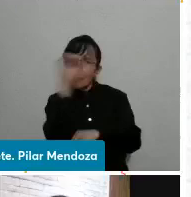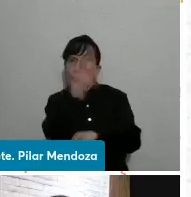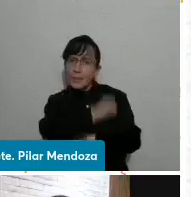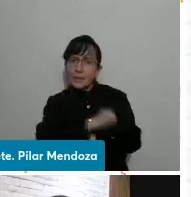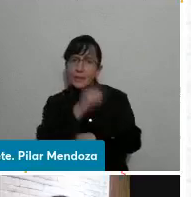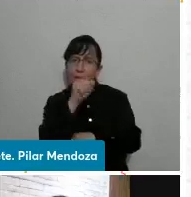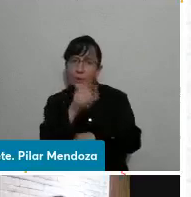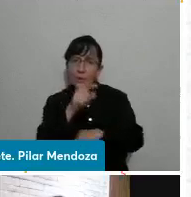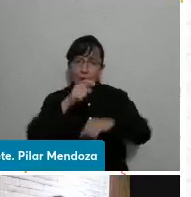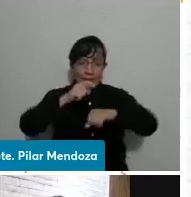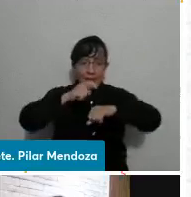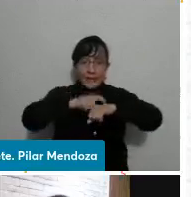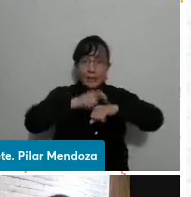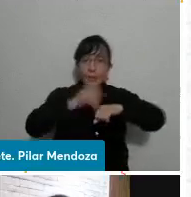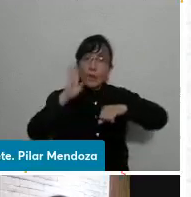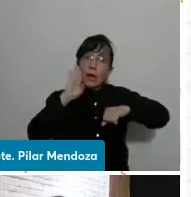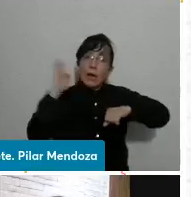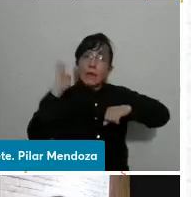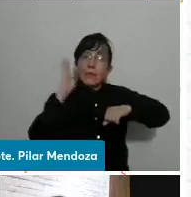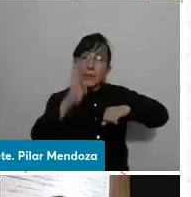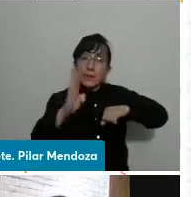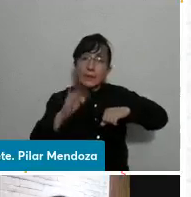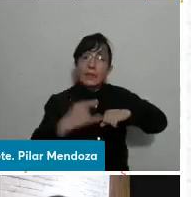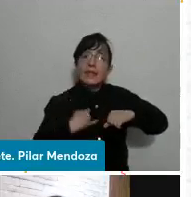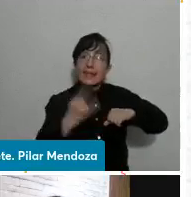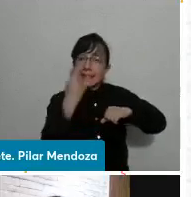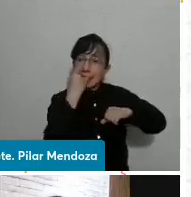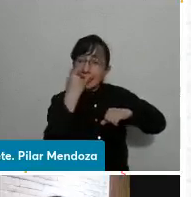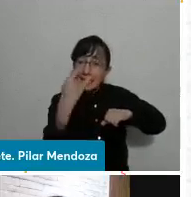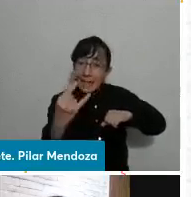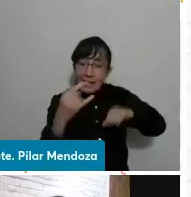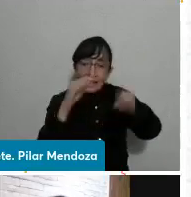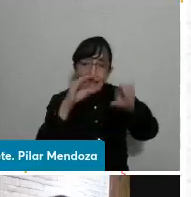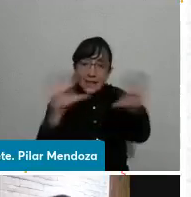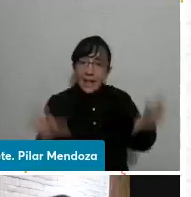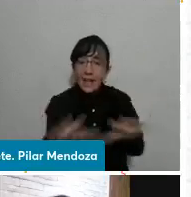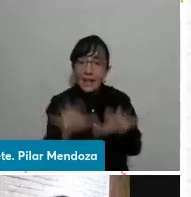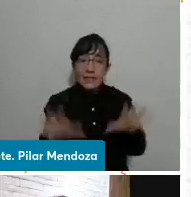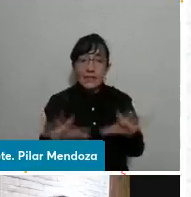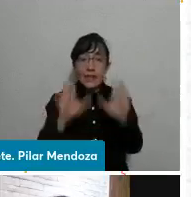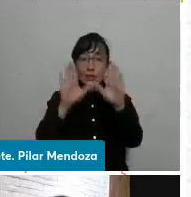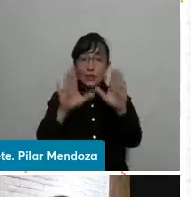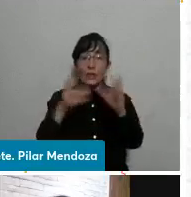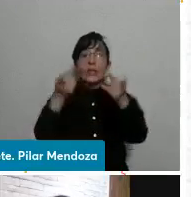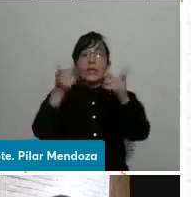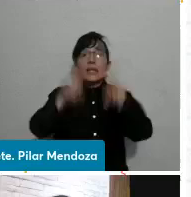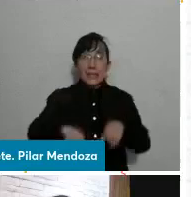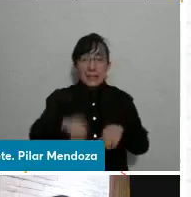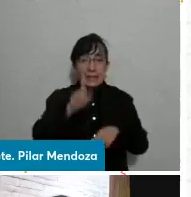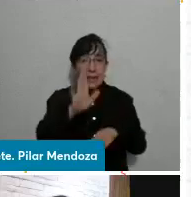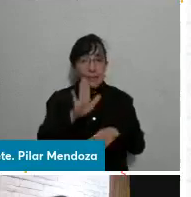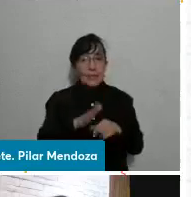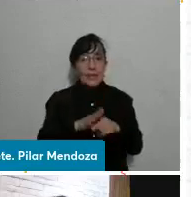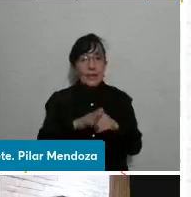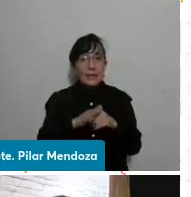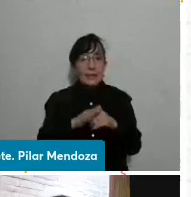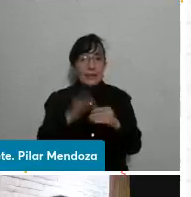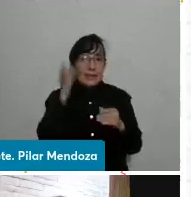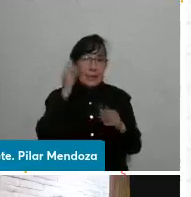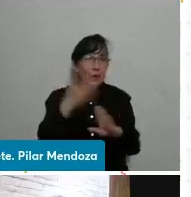el tiempo de atención, el interés que prestan en las actividades y la reducción de